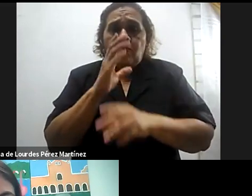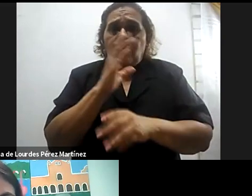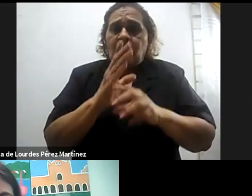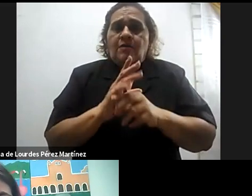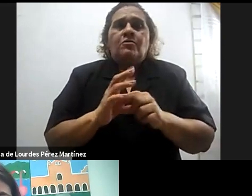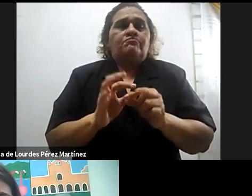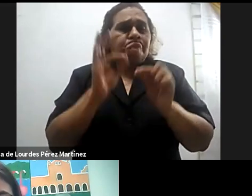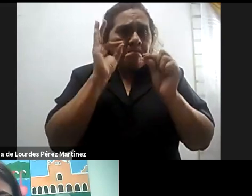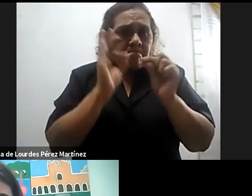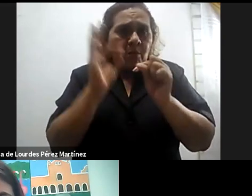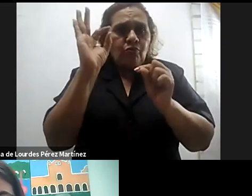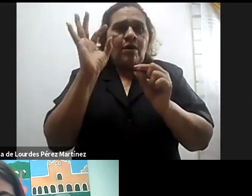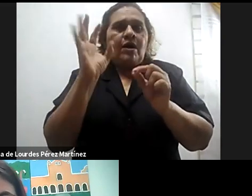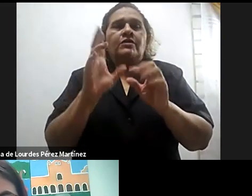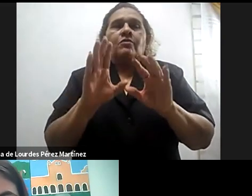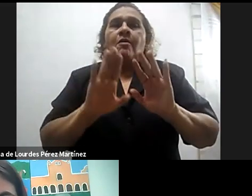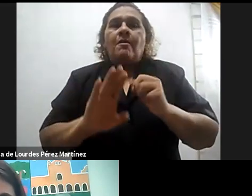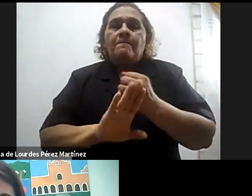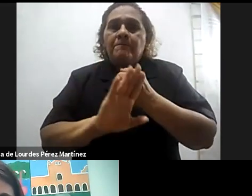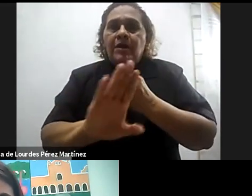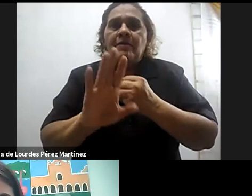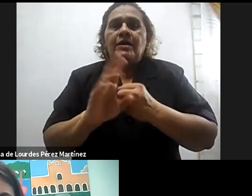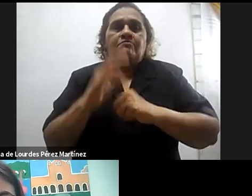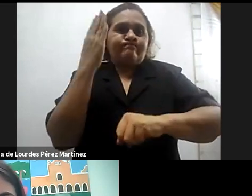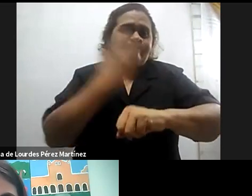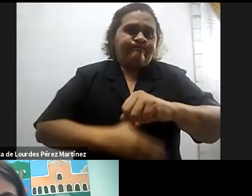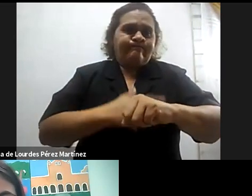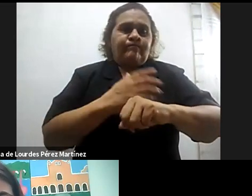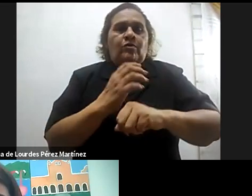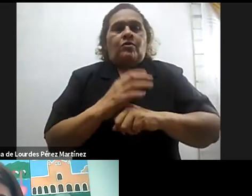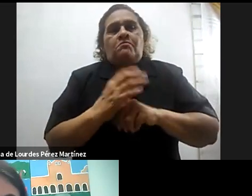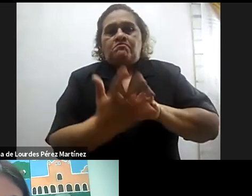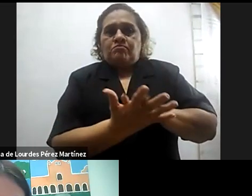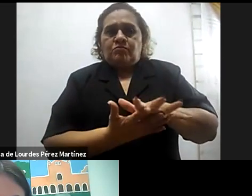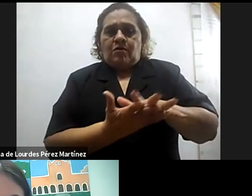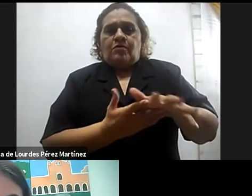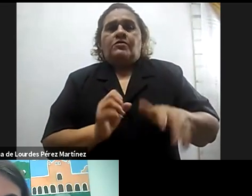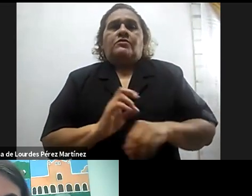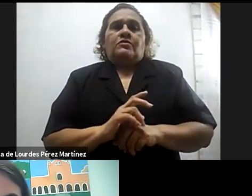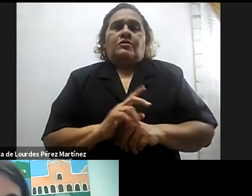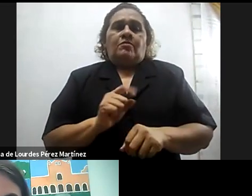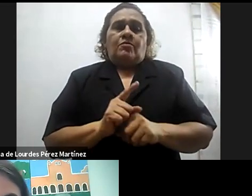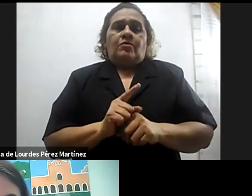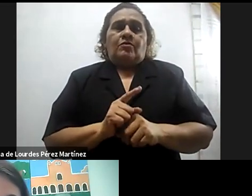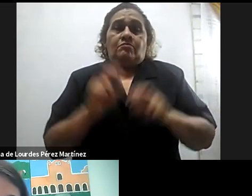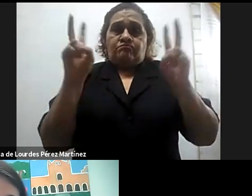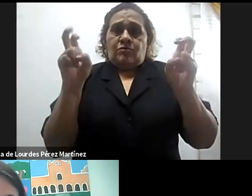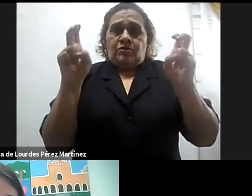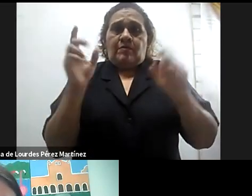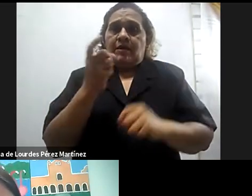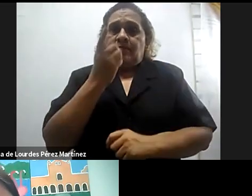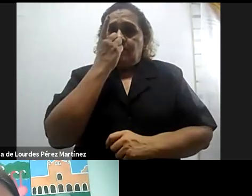puntuales, ¿no? Cómo prevenir la amputación de algún miembro por el tema de la